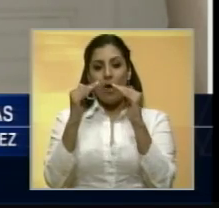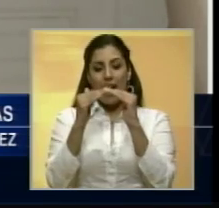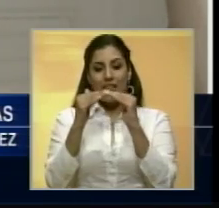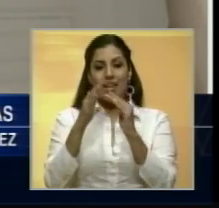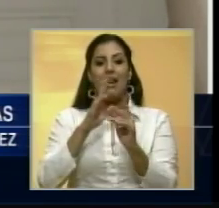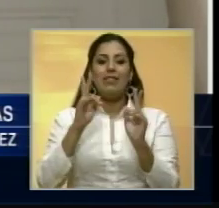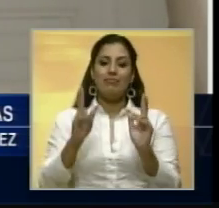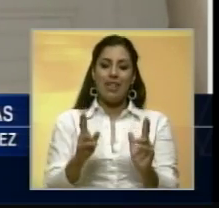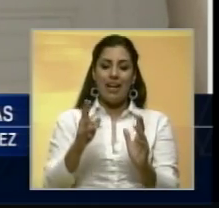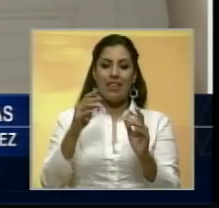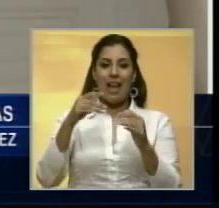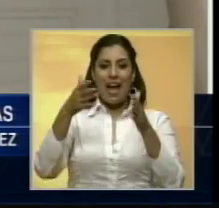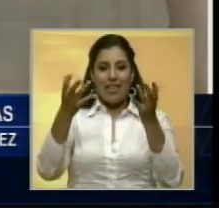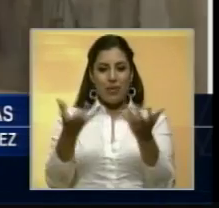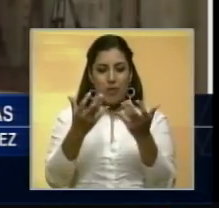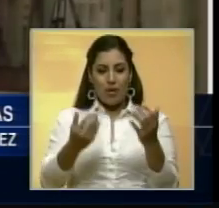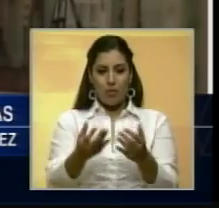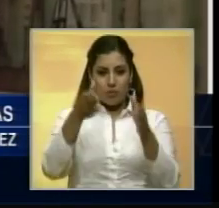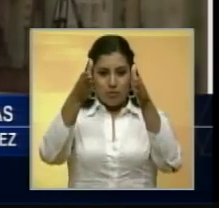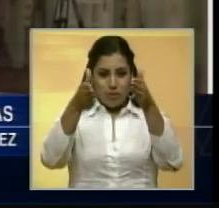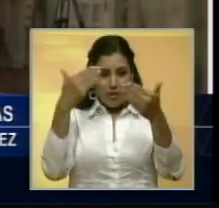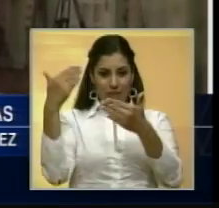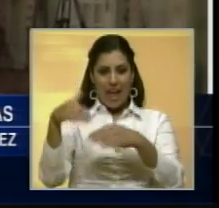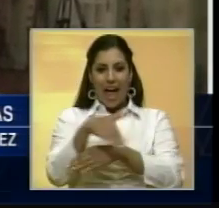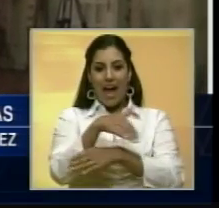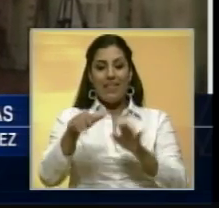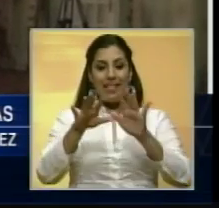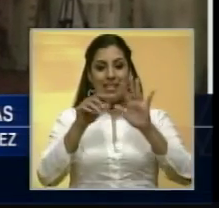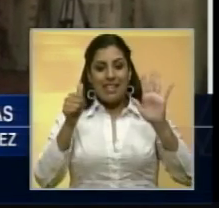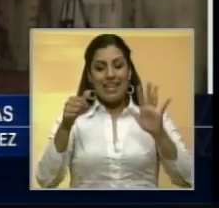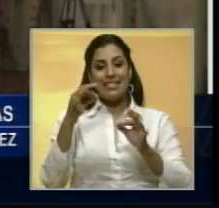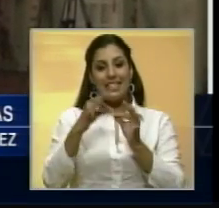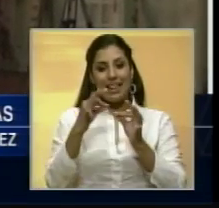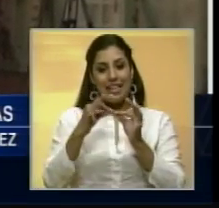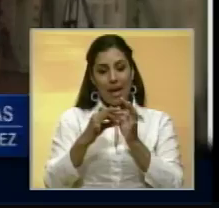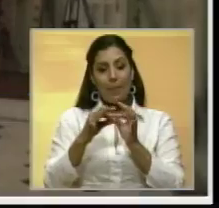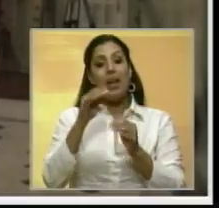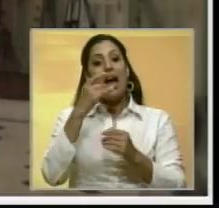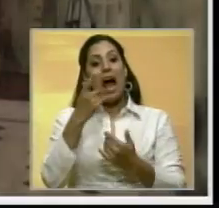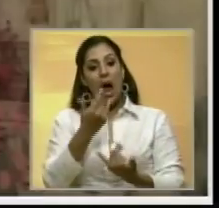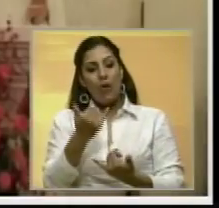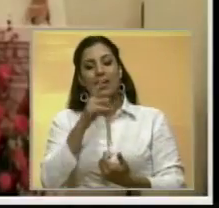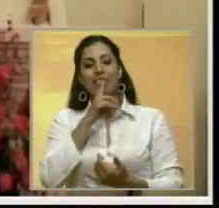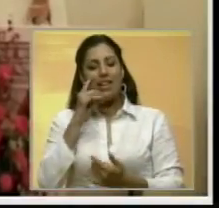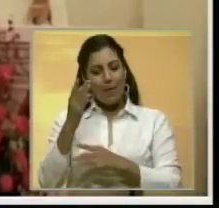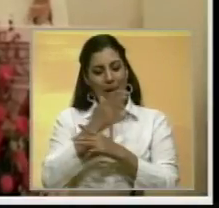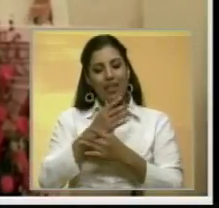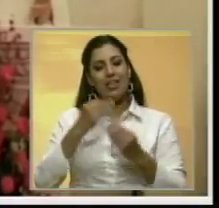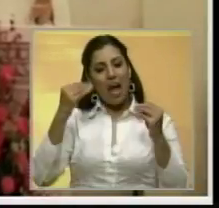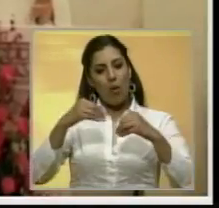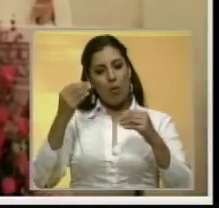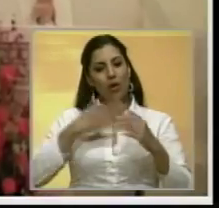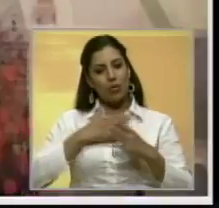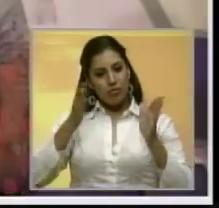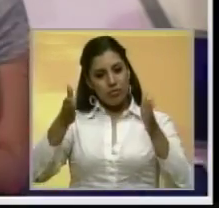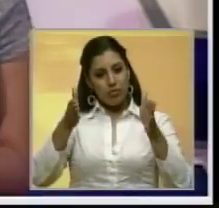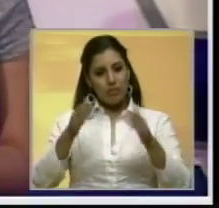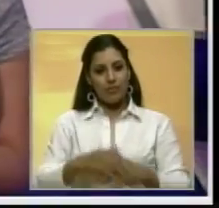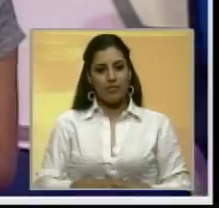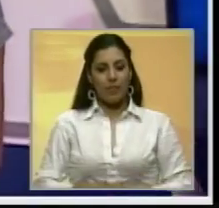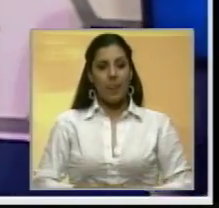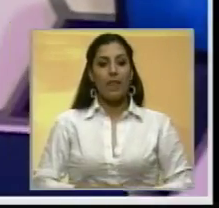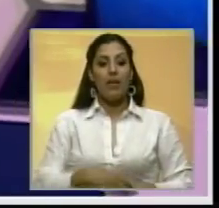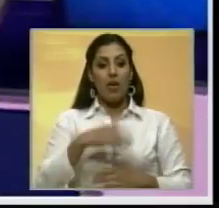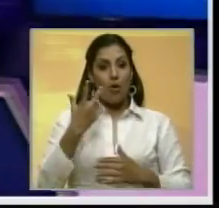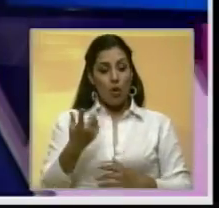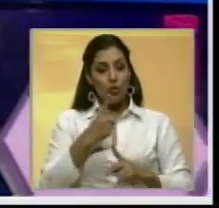y reposan en la chimenea de su casa ubicada en la avenida 16 de Septiembre y Colombia, así como lo habría dispuesto en vida.